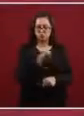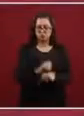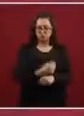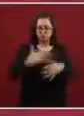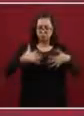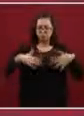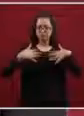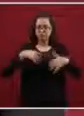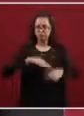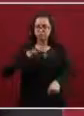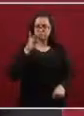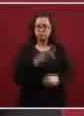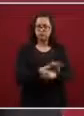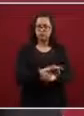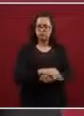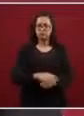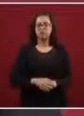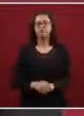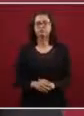textil.